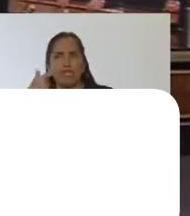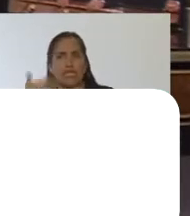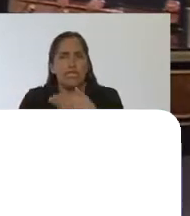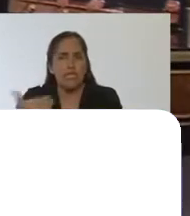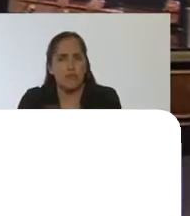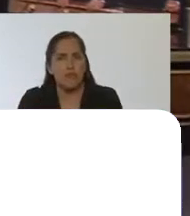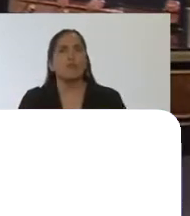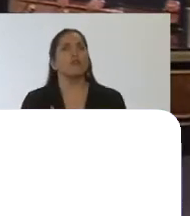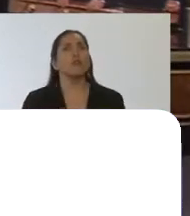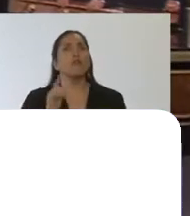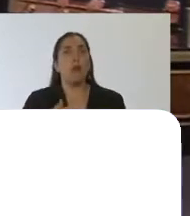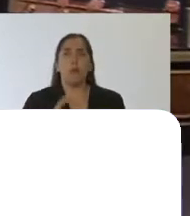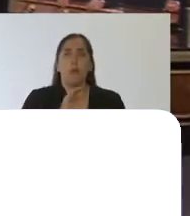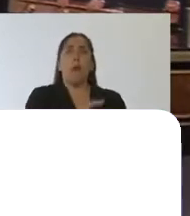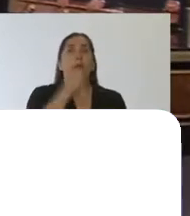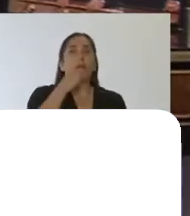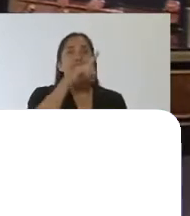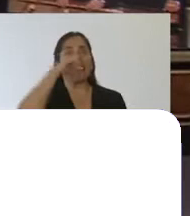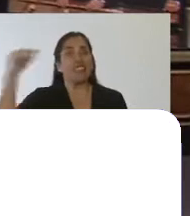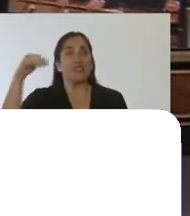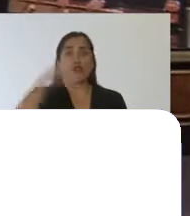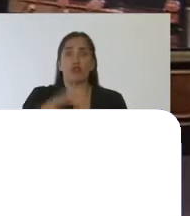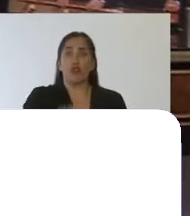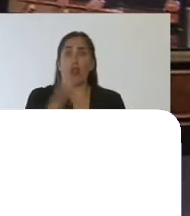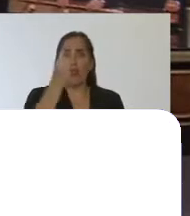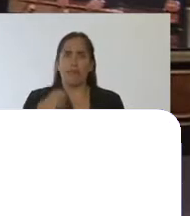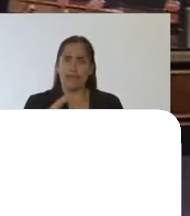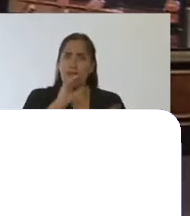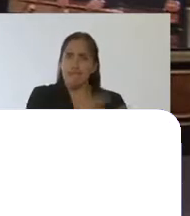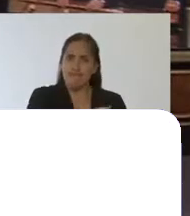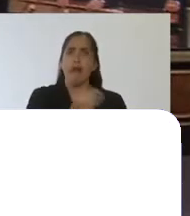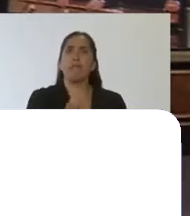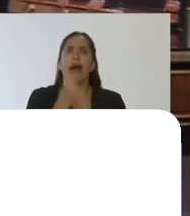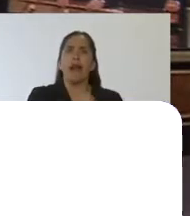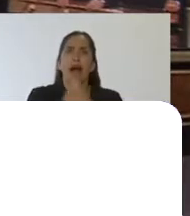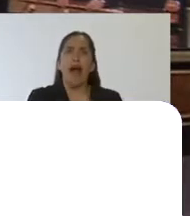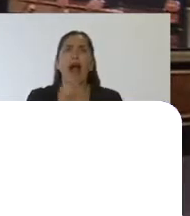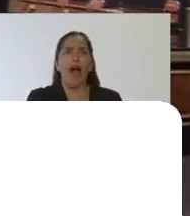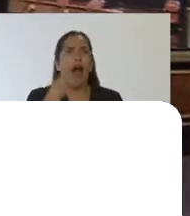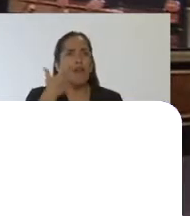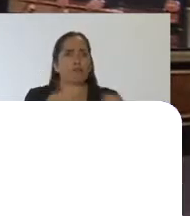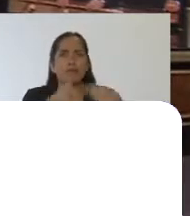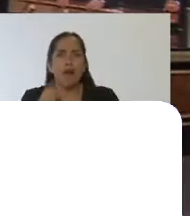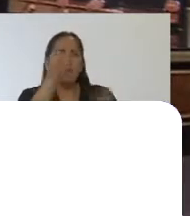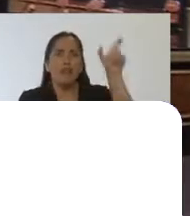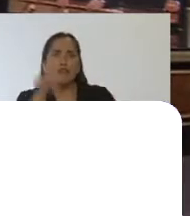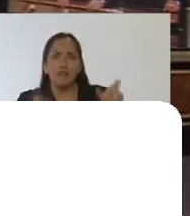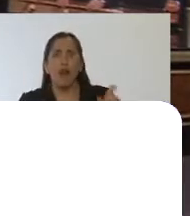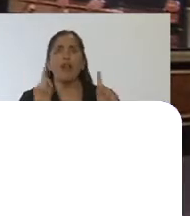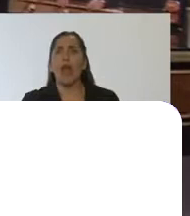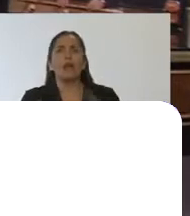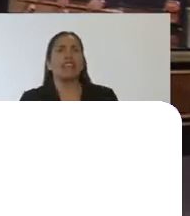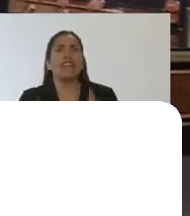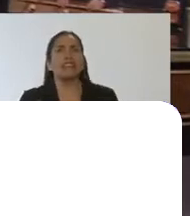asignación extraordinaria de 1.700 millones de pesos para reforzar tareas de diagnóstico y sumar recursos para el